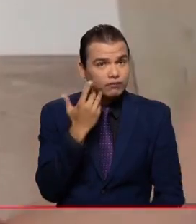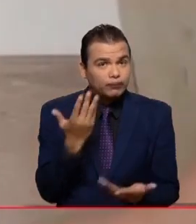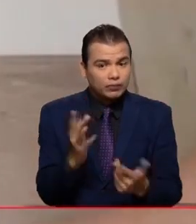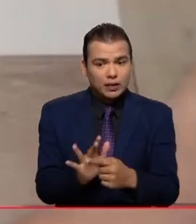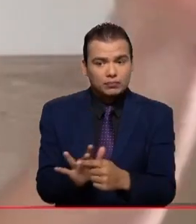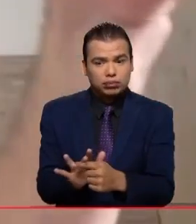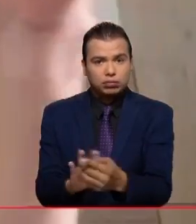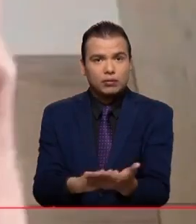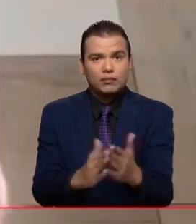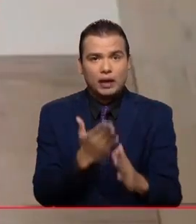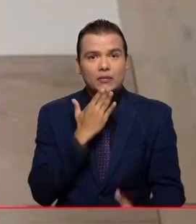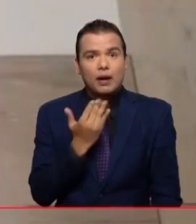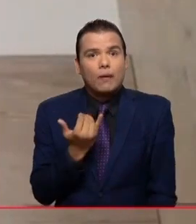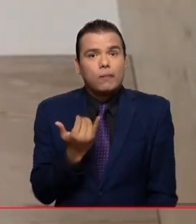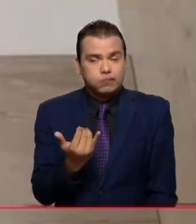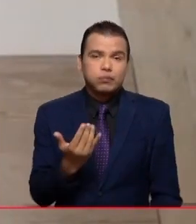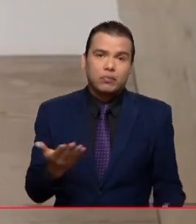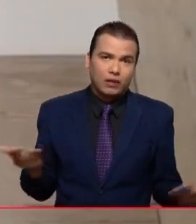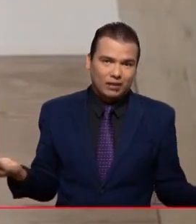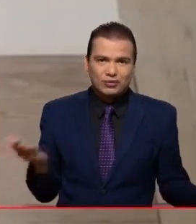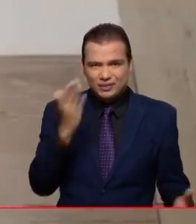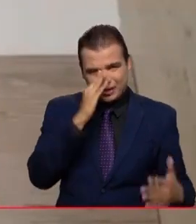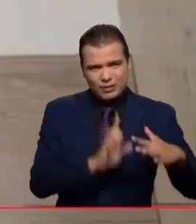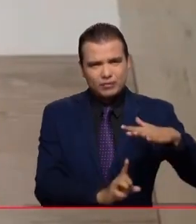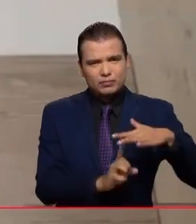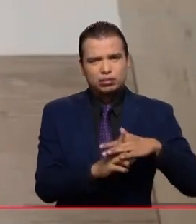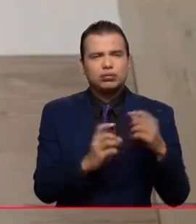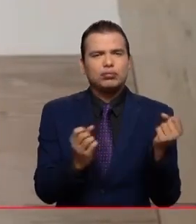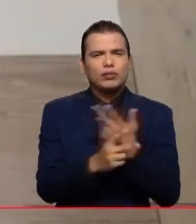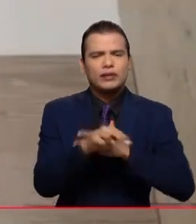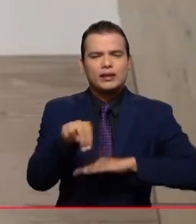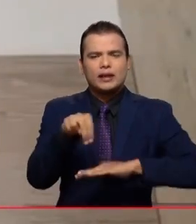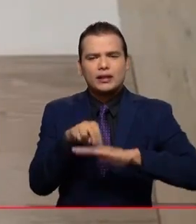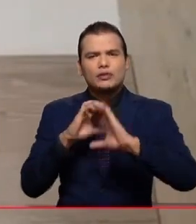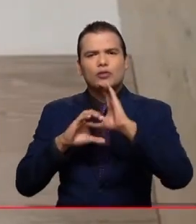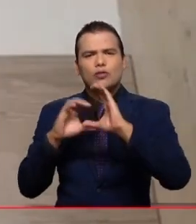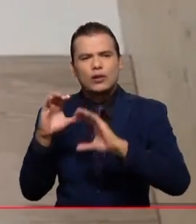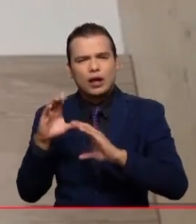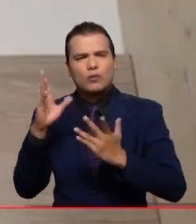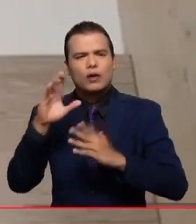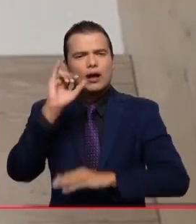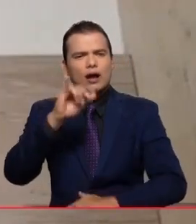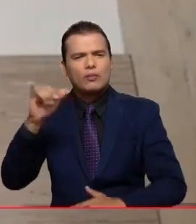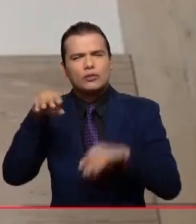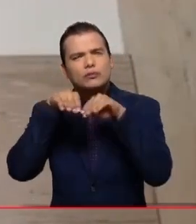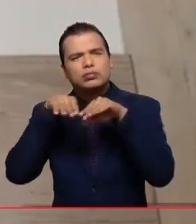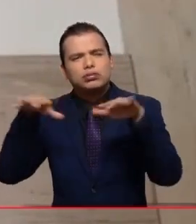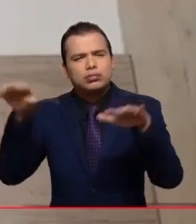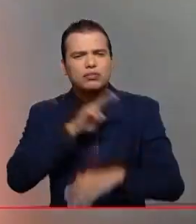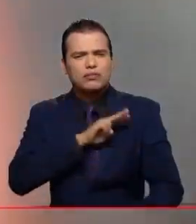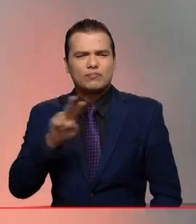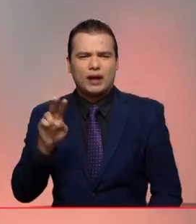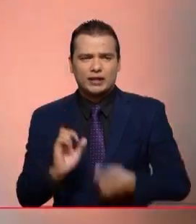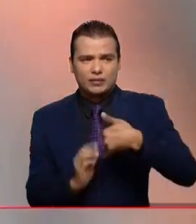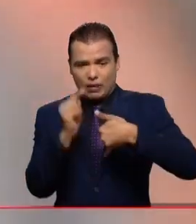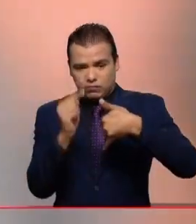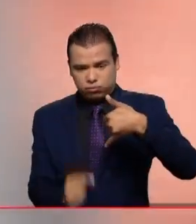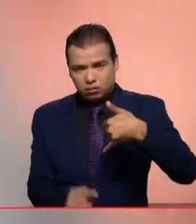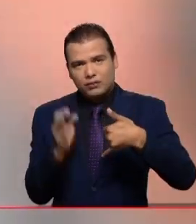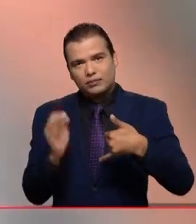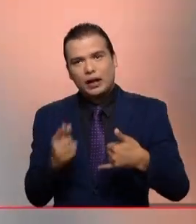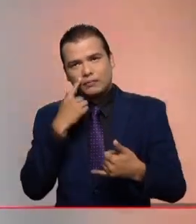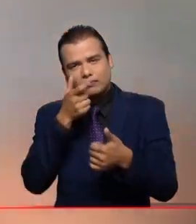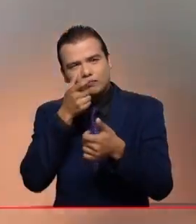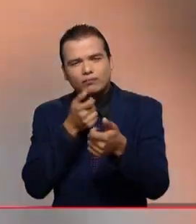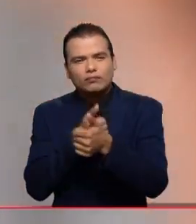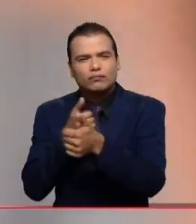desde Nariño, que pasa por Cauca, que llega al Naya a través de Jamundí y se distribuye a través del Pacífico. Esperamos que se sostenga,